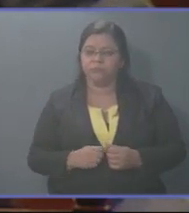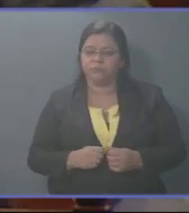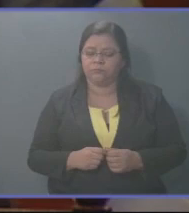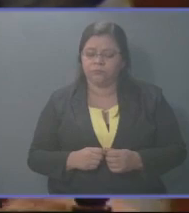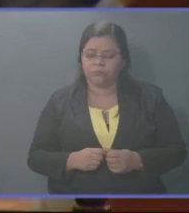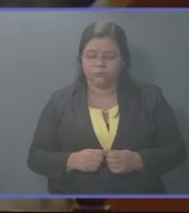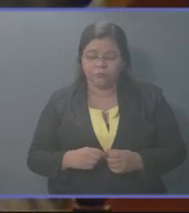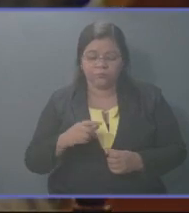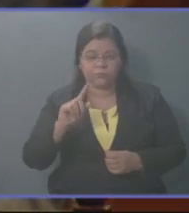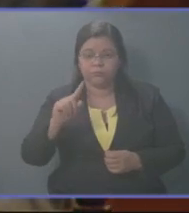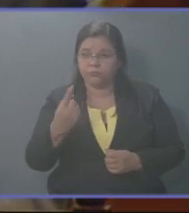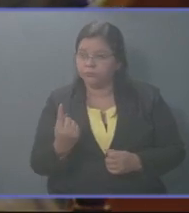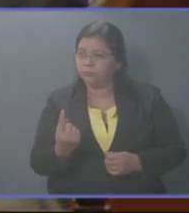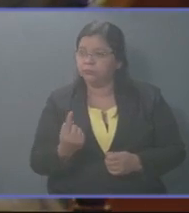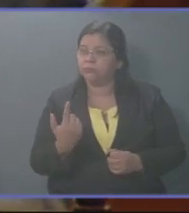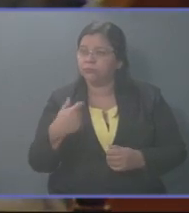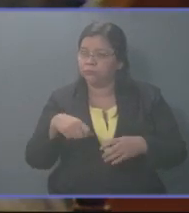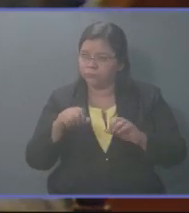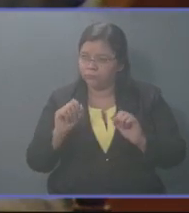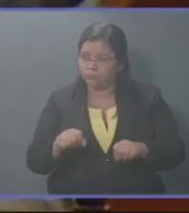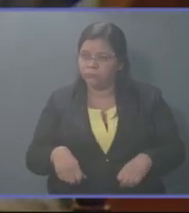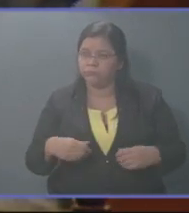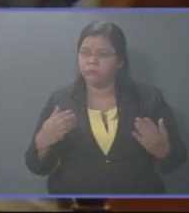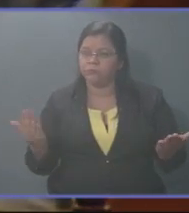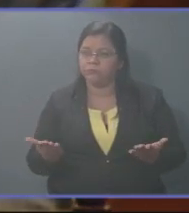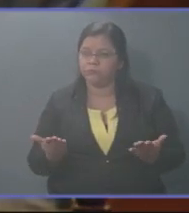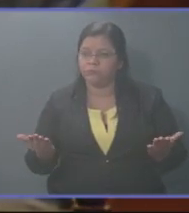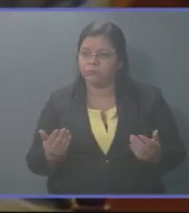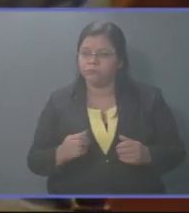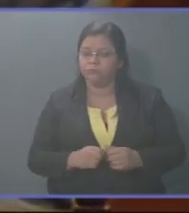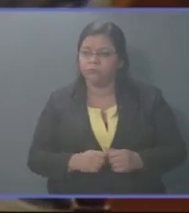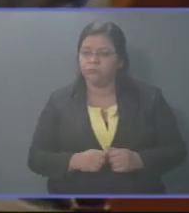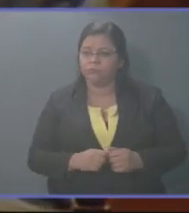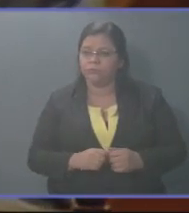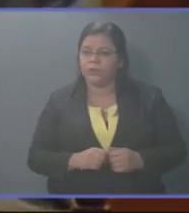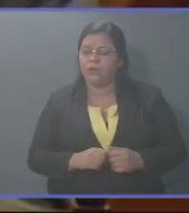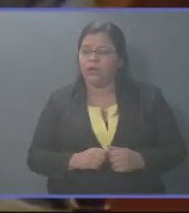son los únicos que podrían hacerlo.